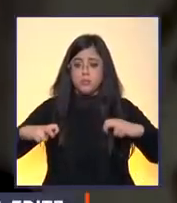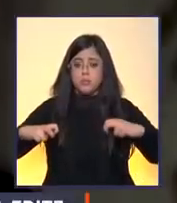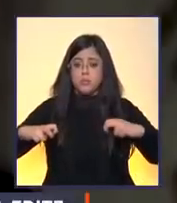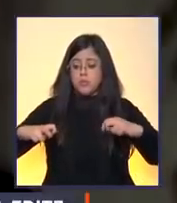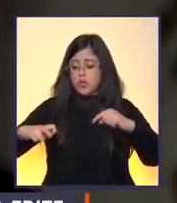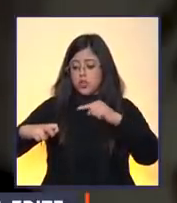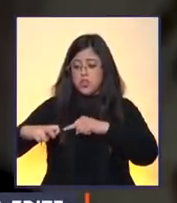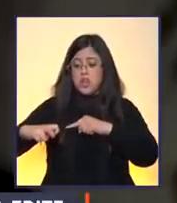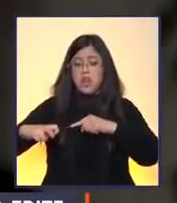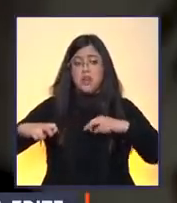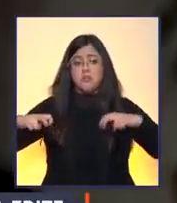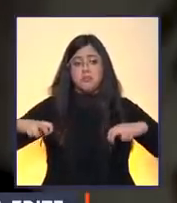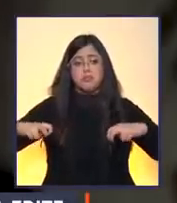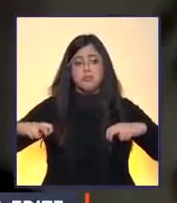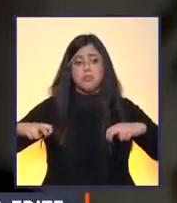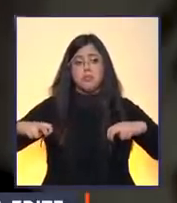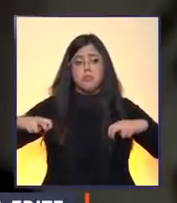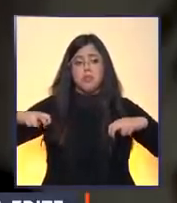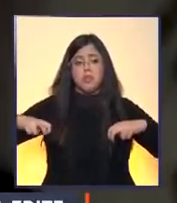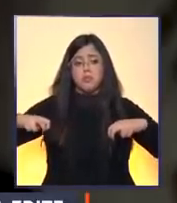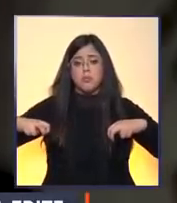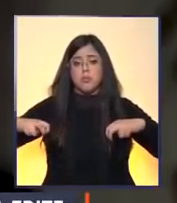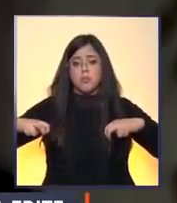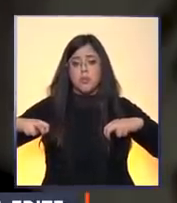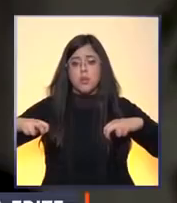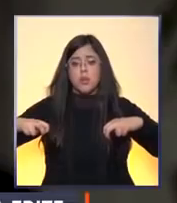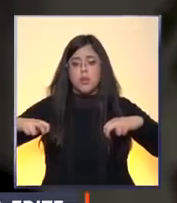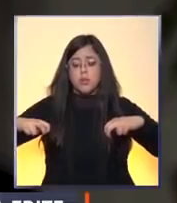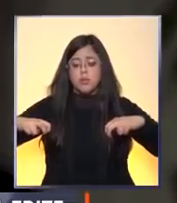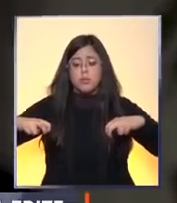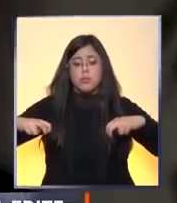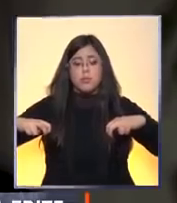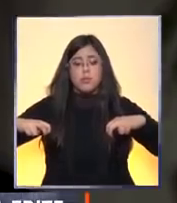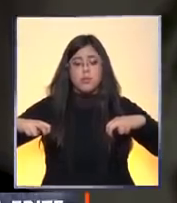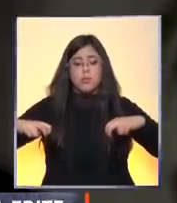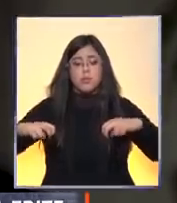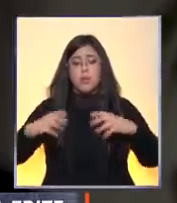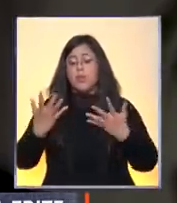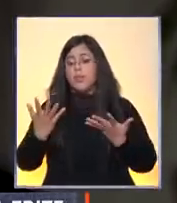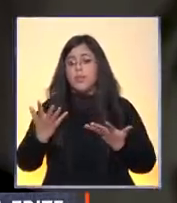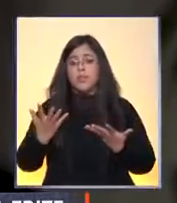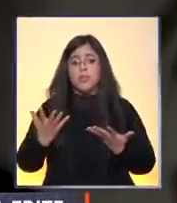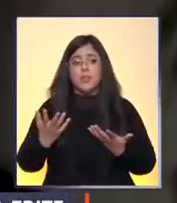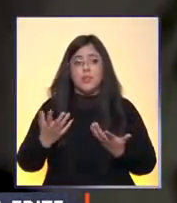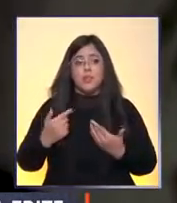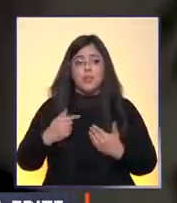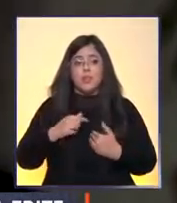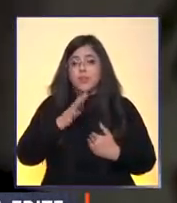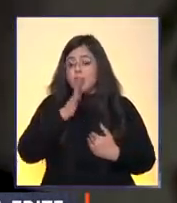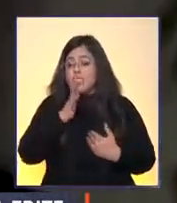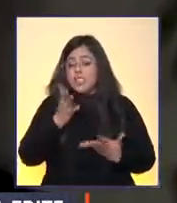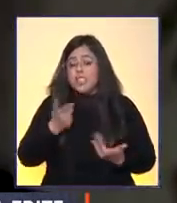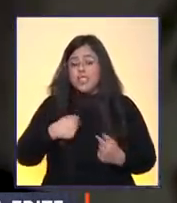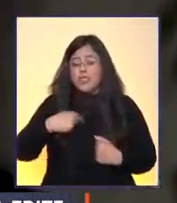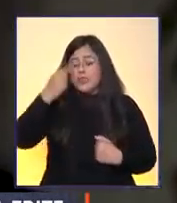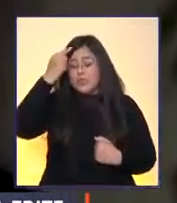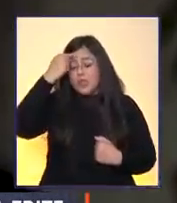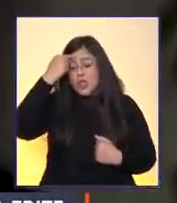de su sillón. Y ahora sí digo, porque estúpidamente hice